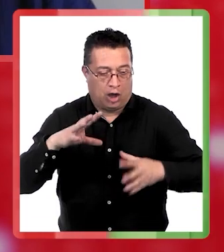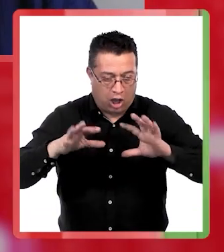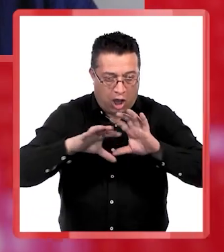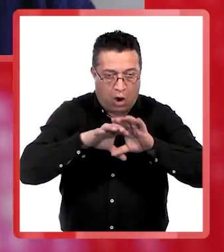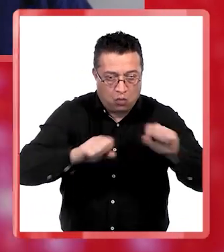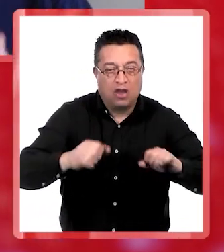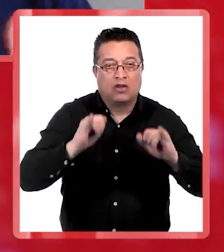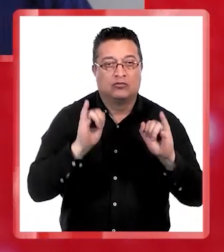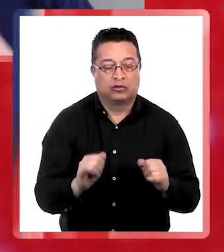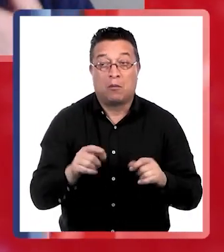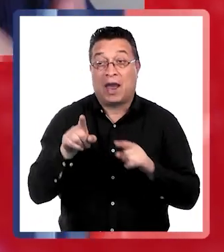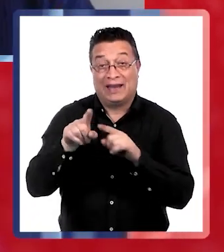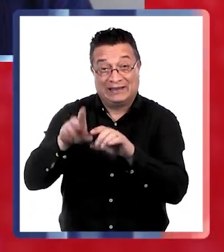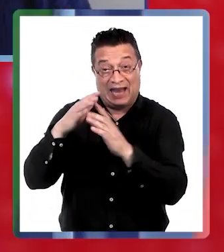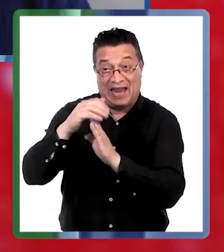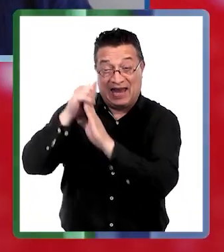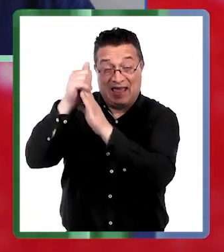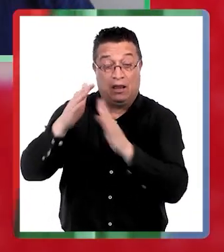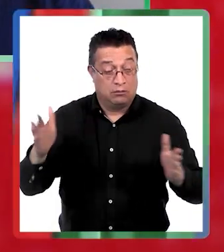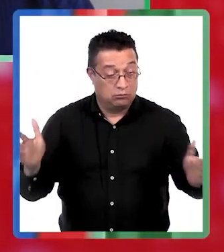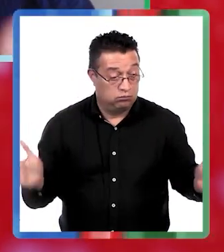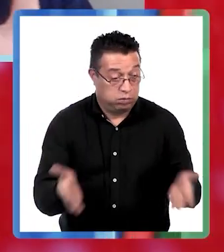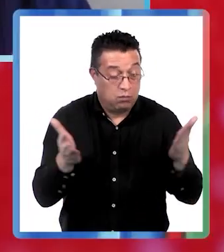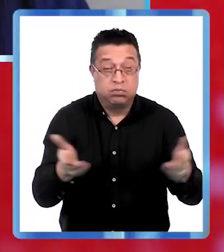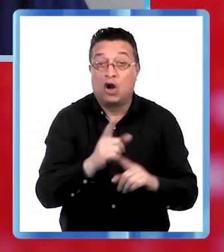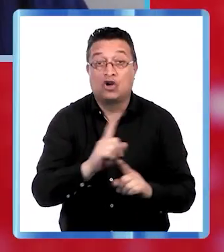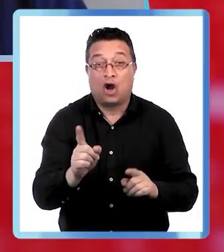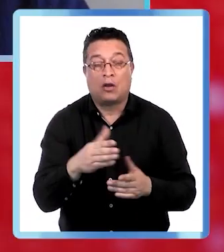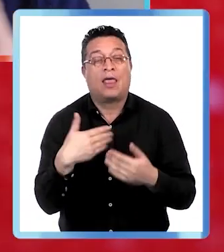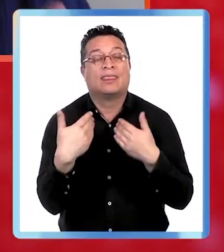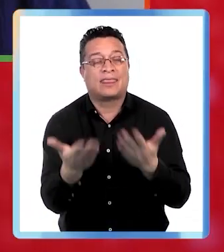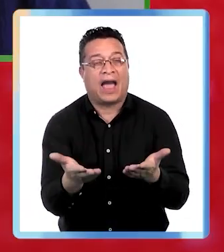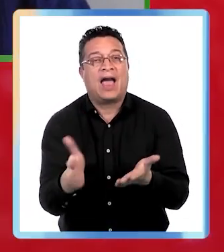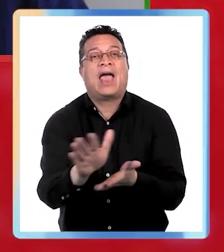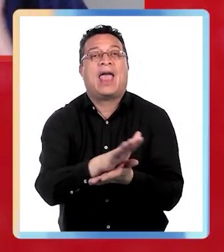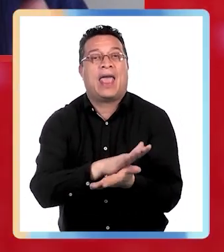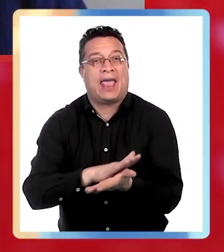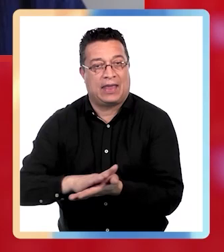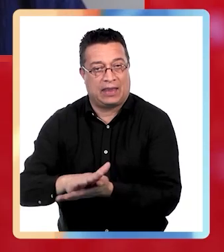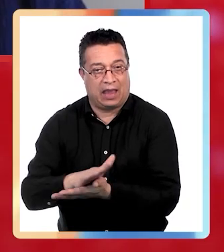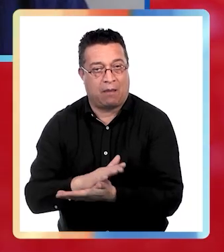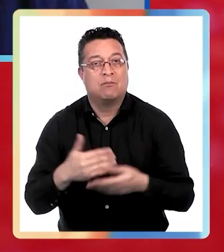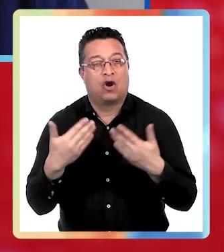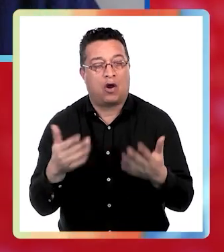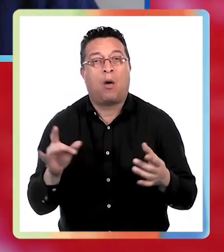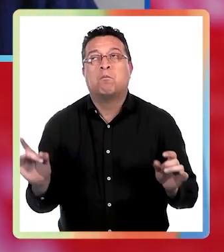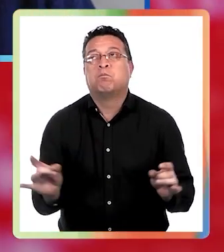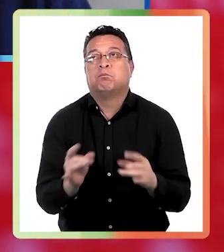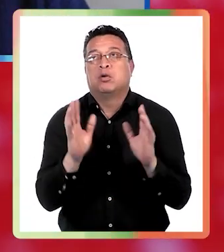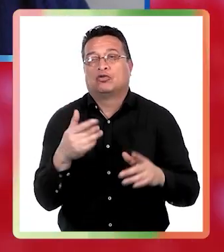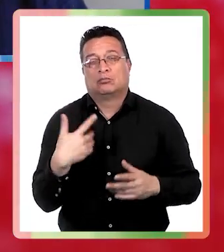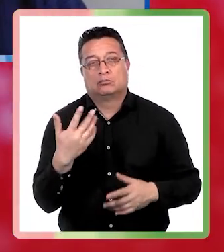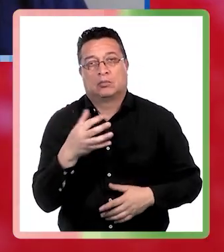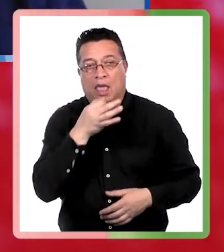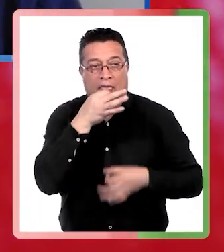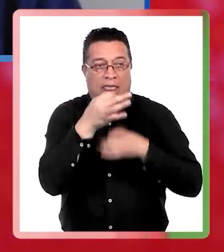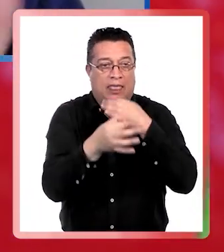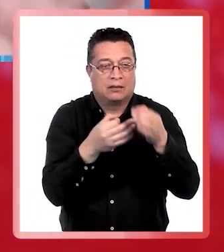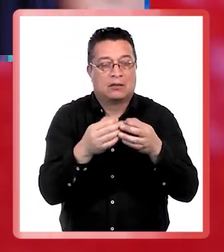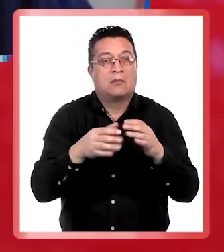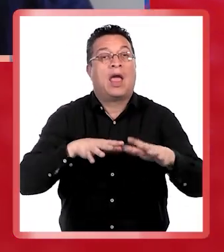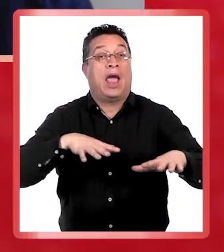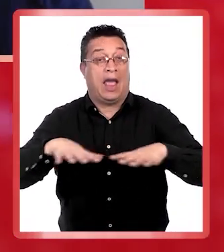de este barco, ¿no? Si ellos no empujan de que esto se mueva, dan el ejemplo, motivan, porque básicamente si uno dice, mira,